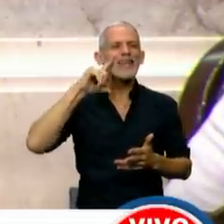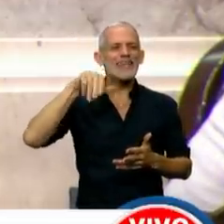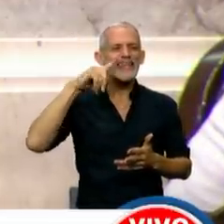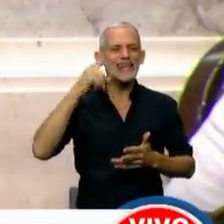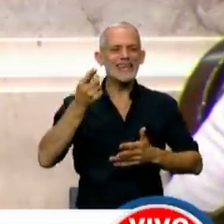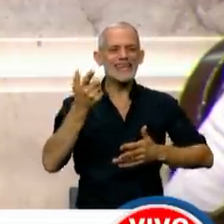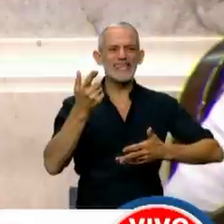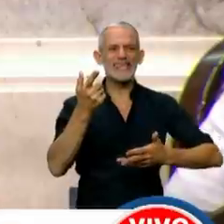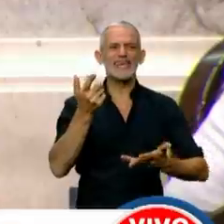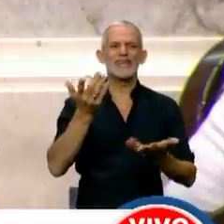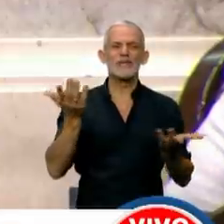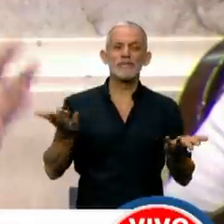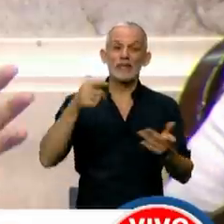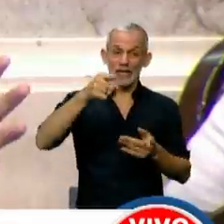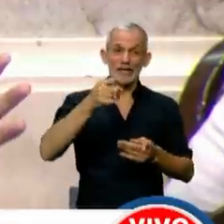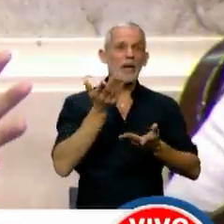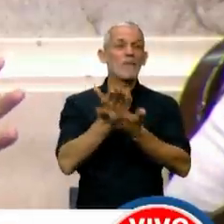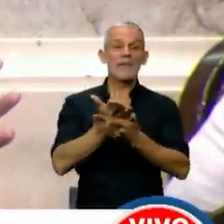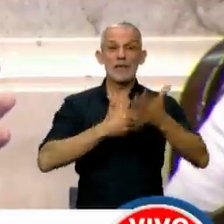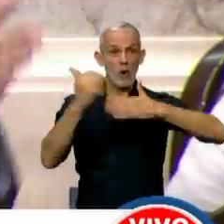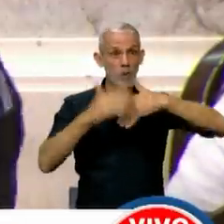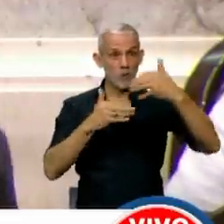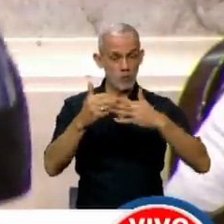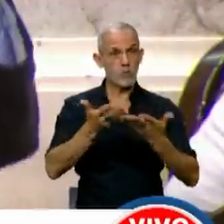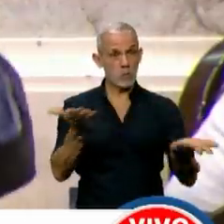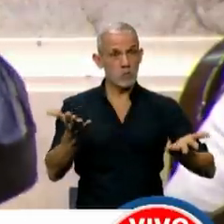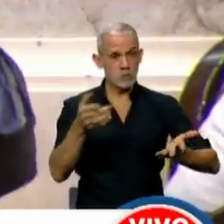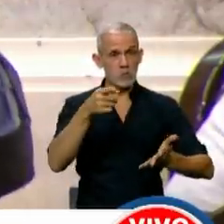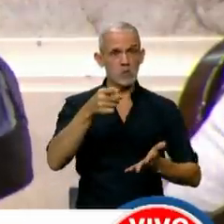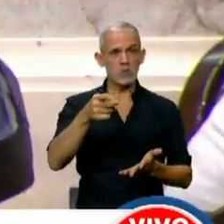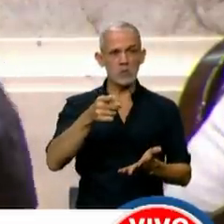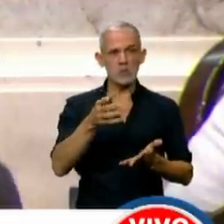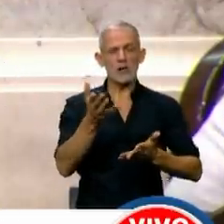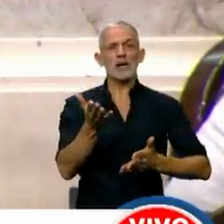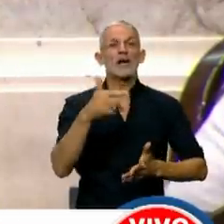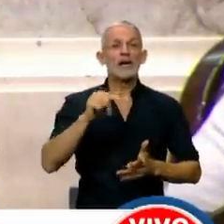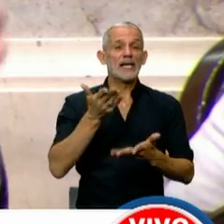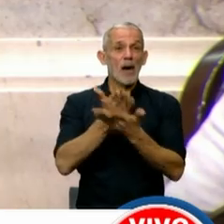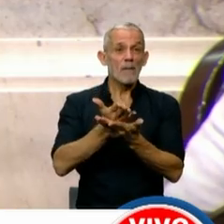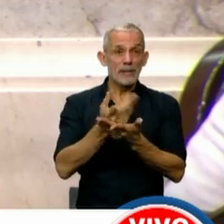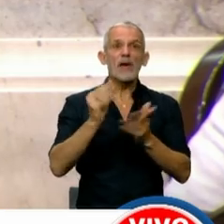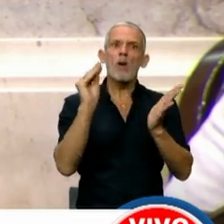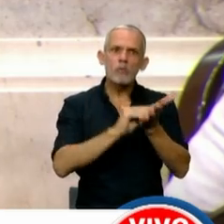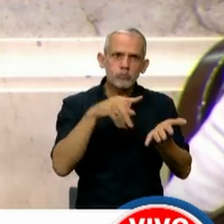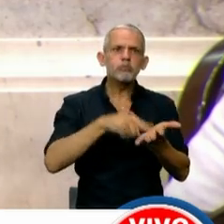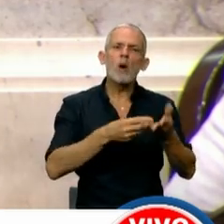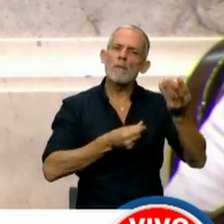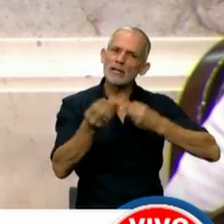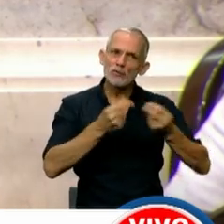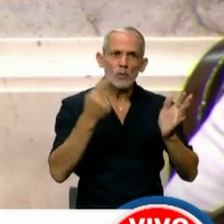secundaria que pidió obras esas obras que el terminal pedir están en el presupuesto